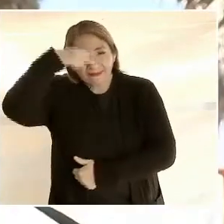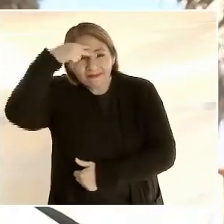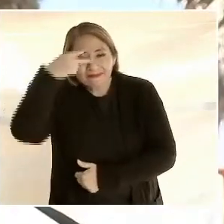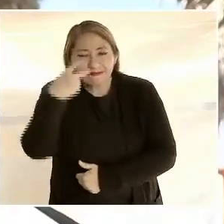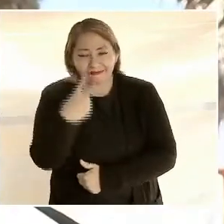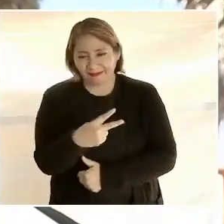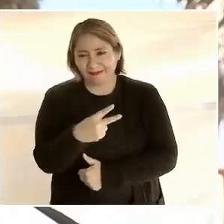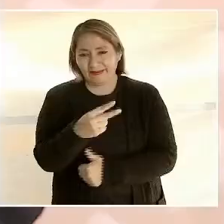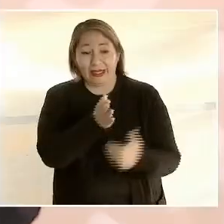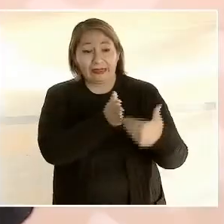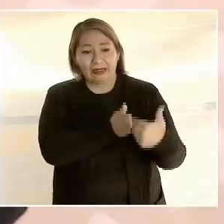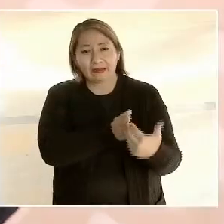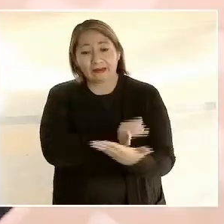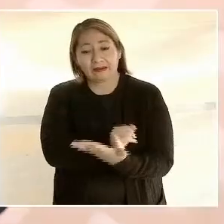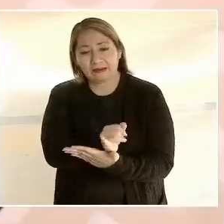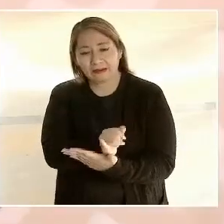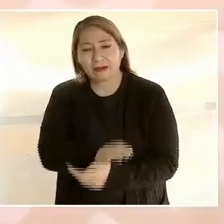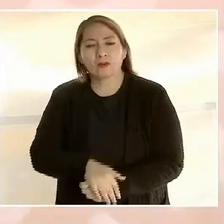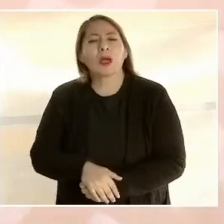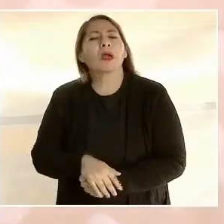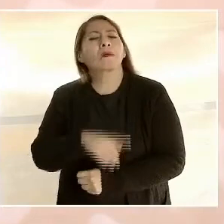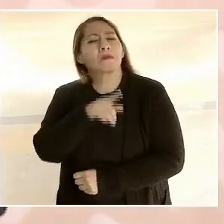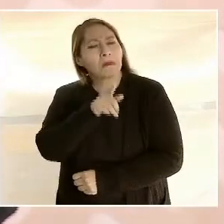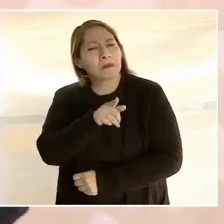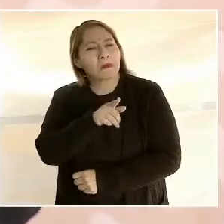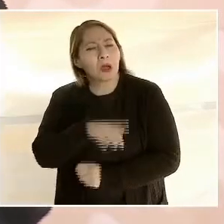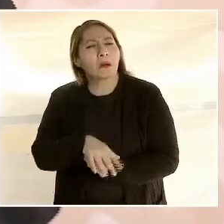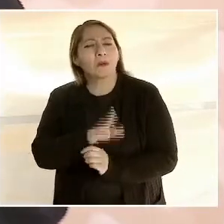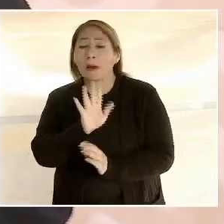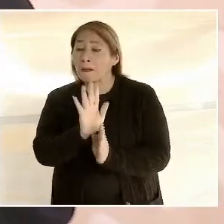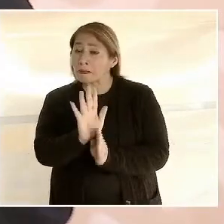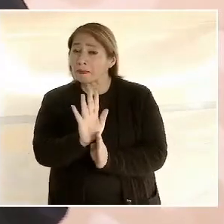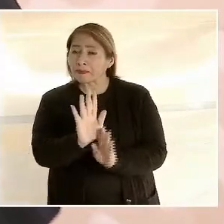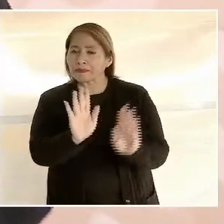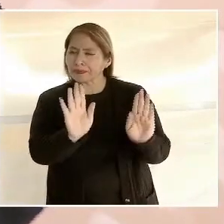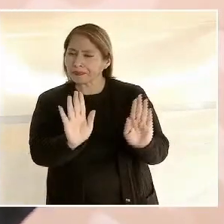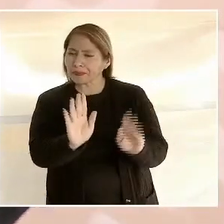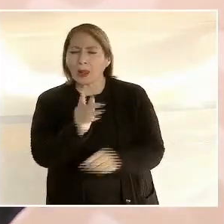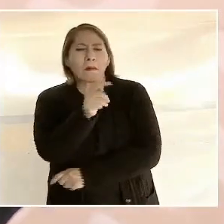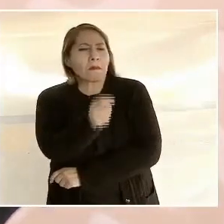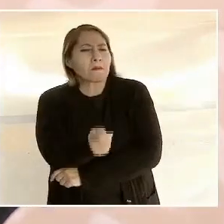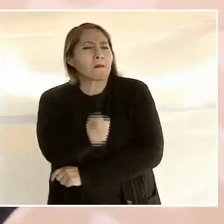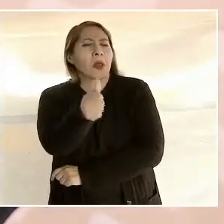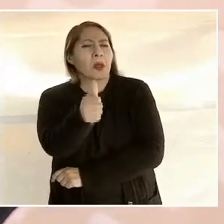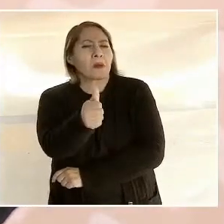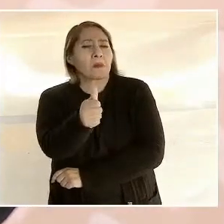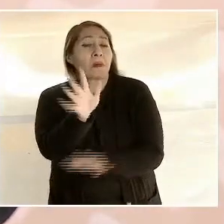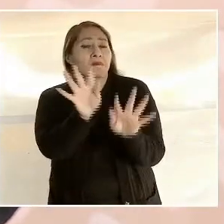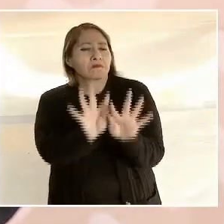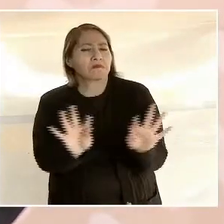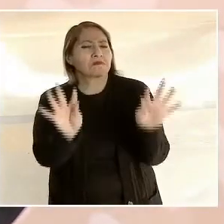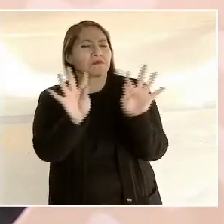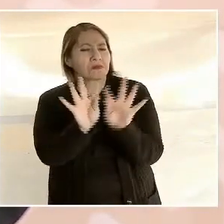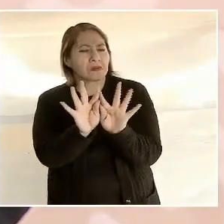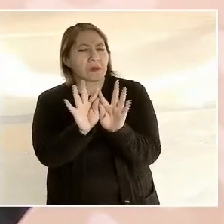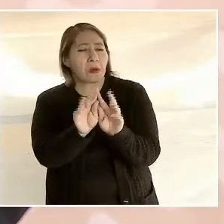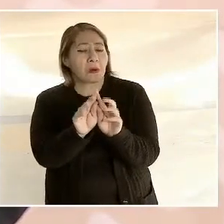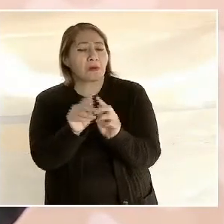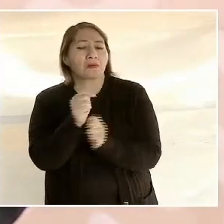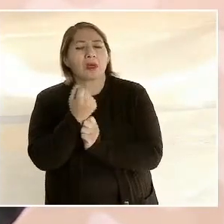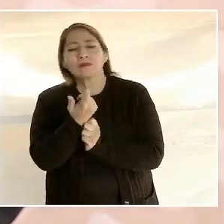De modo que lo primero que tenemos que subrayar es que, a